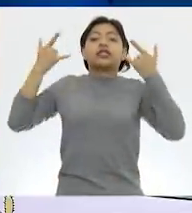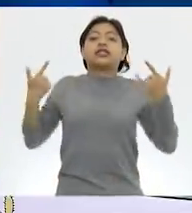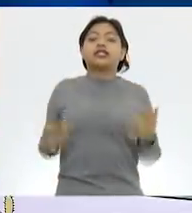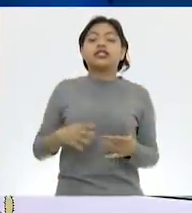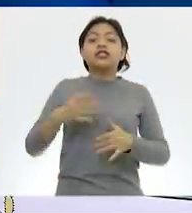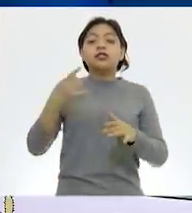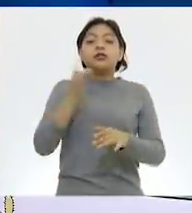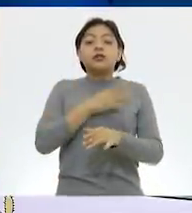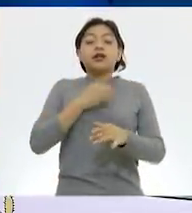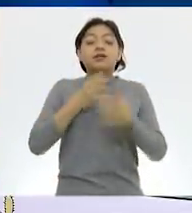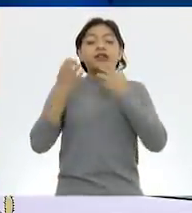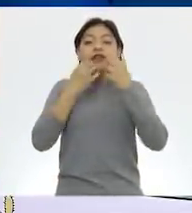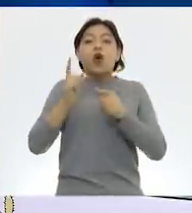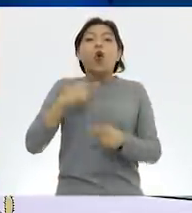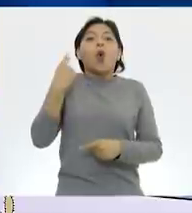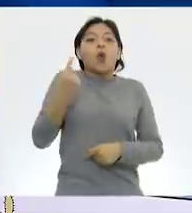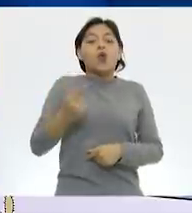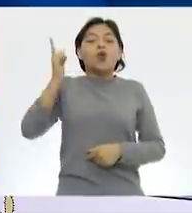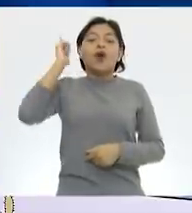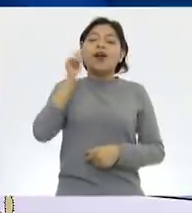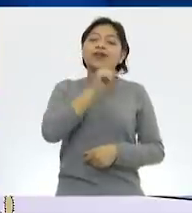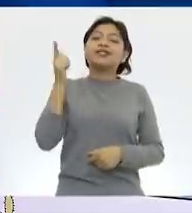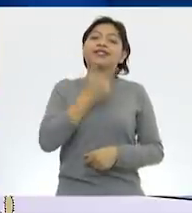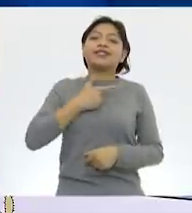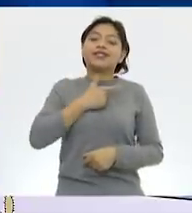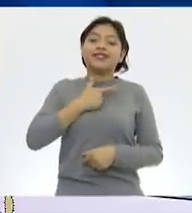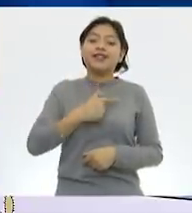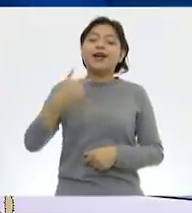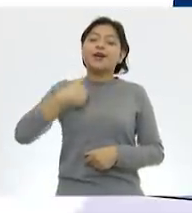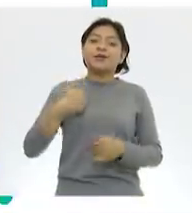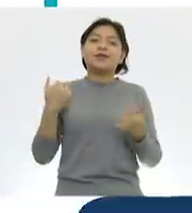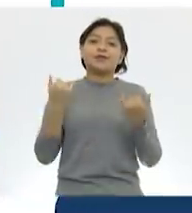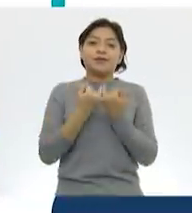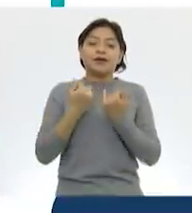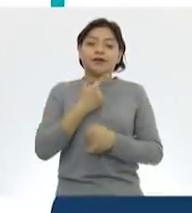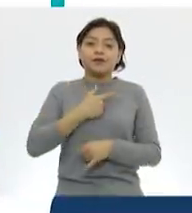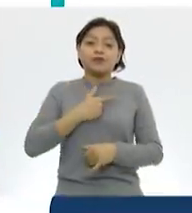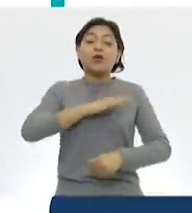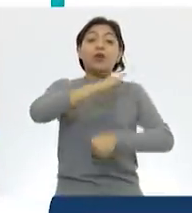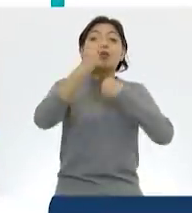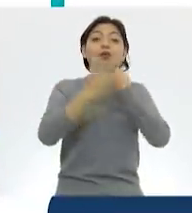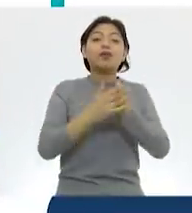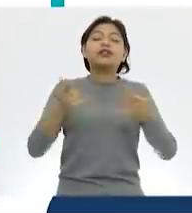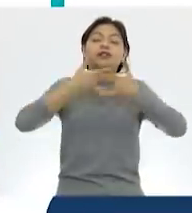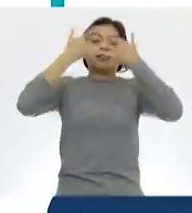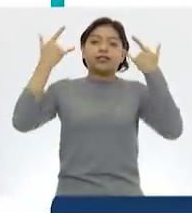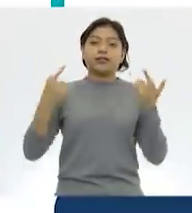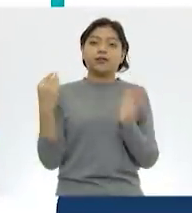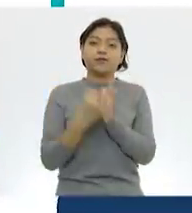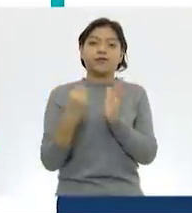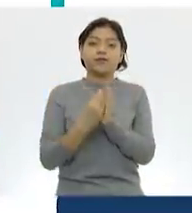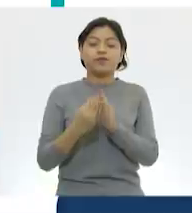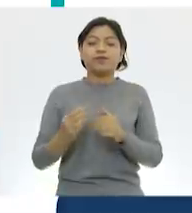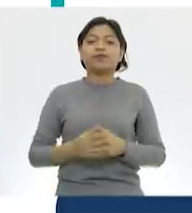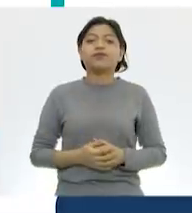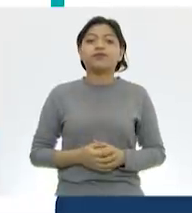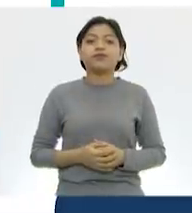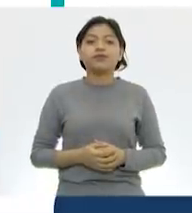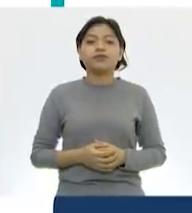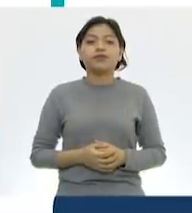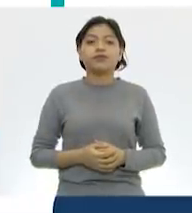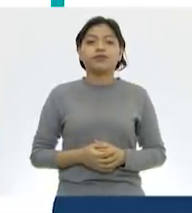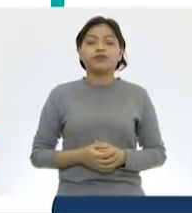terror y misterio 1 y espero que lo hayan disfrutado tanto como nosotros. A continuación, historia.